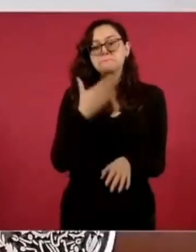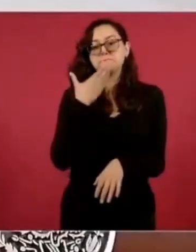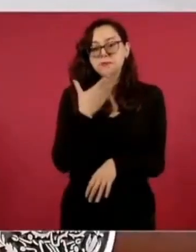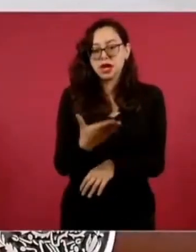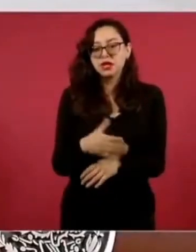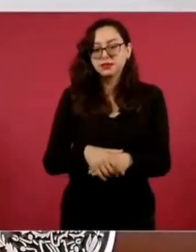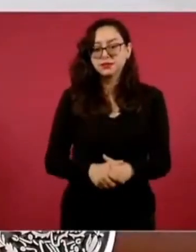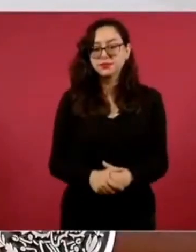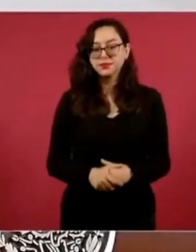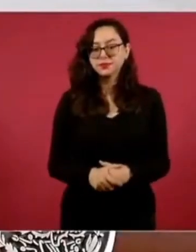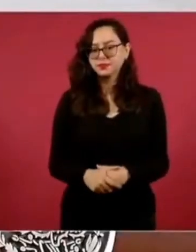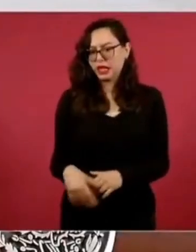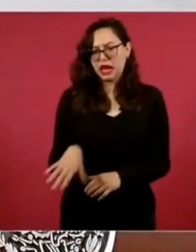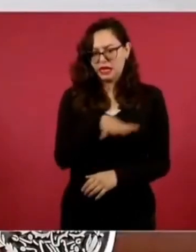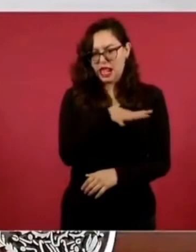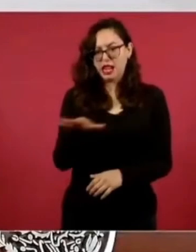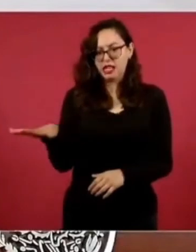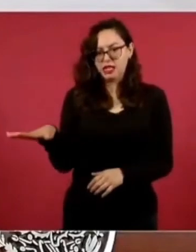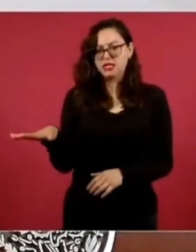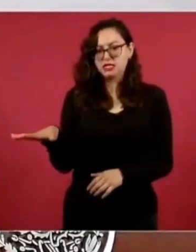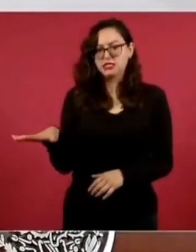algunos